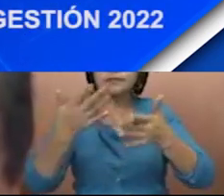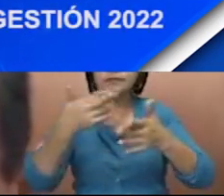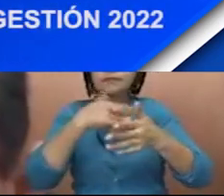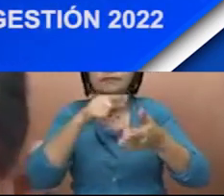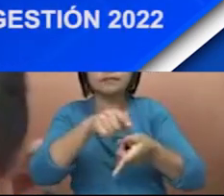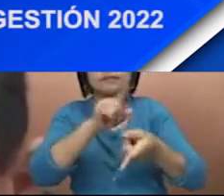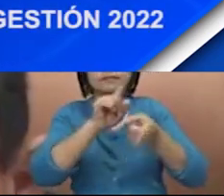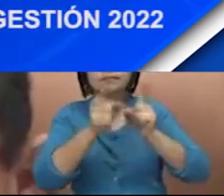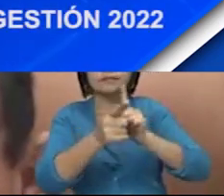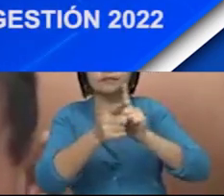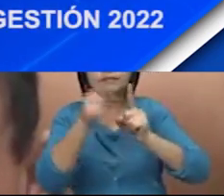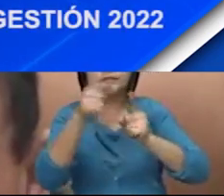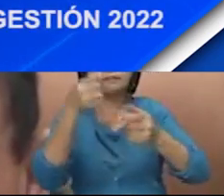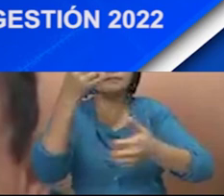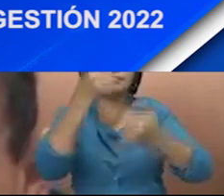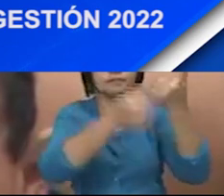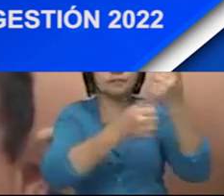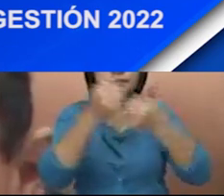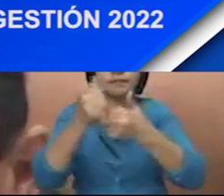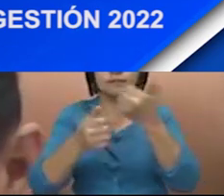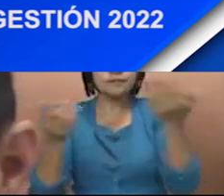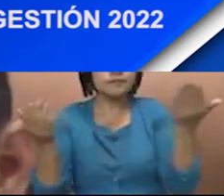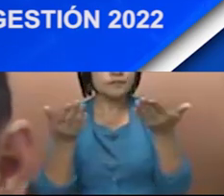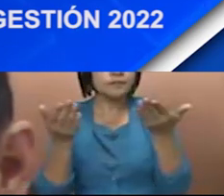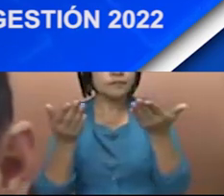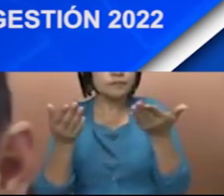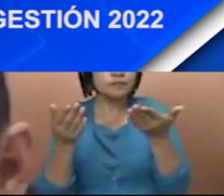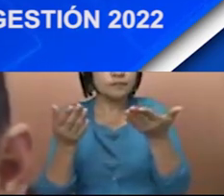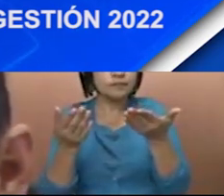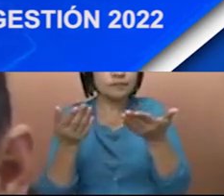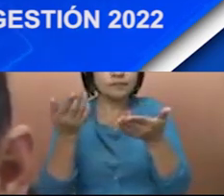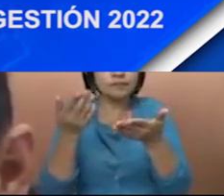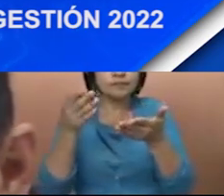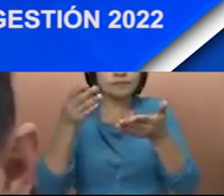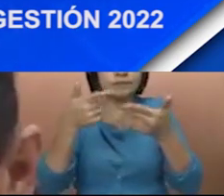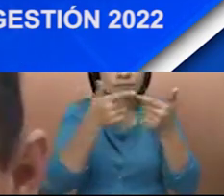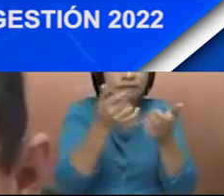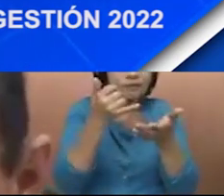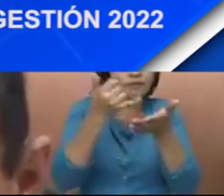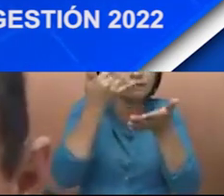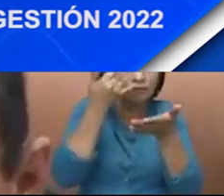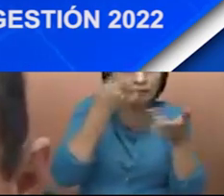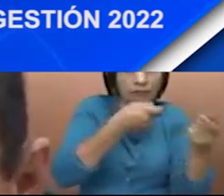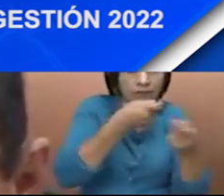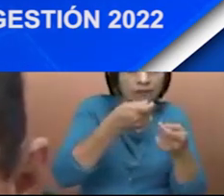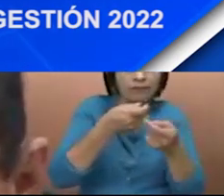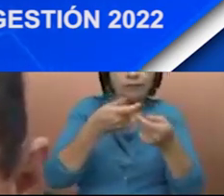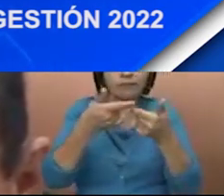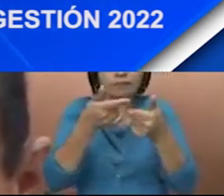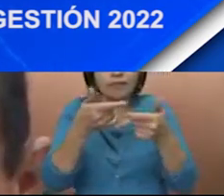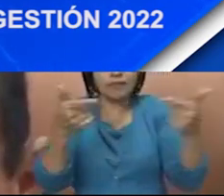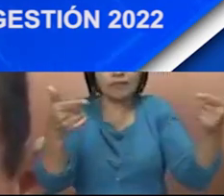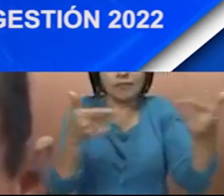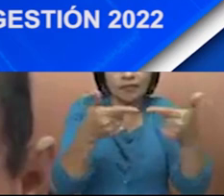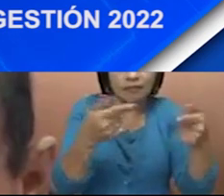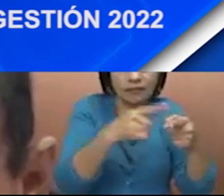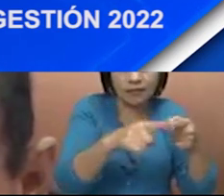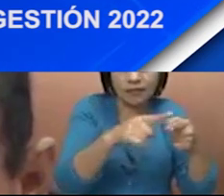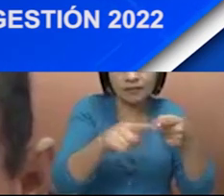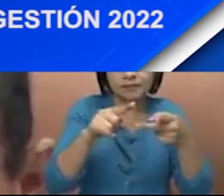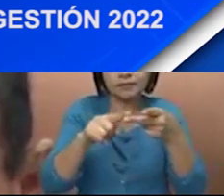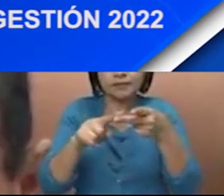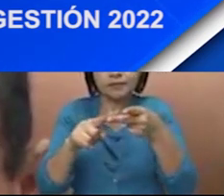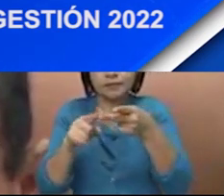combatir esos flagelos como son la narcoactividad, el crimen organizado,